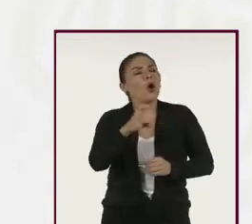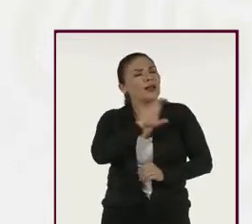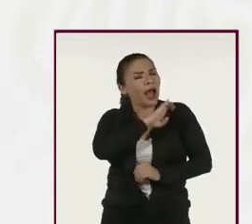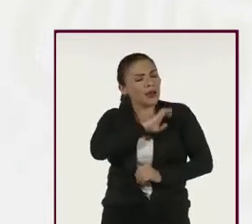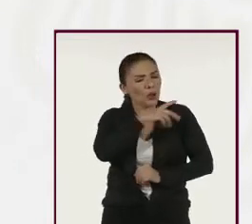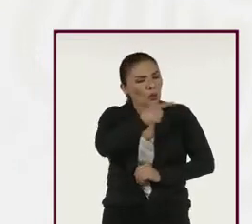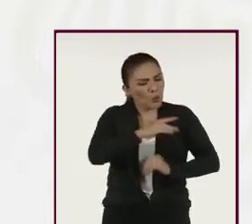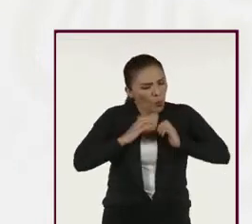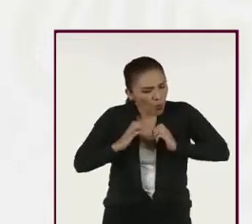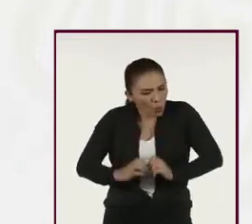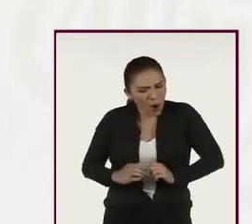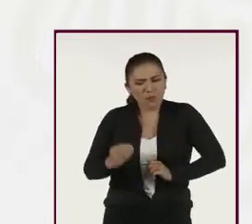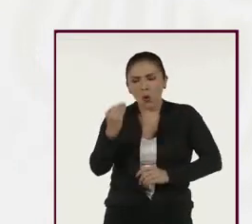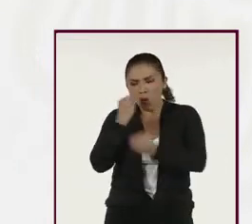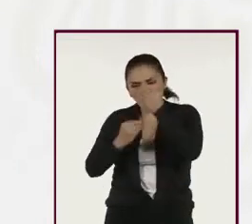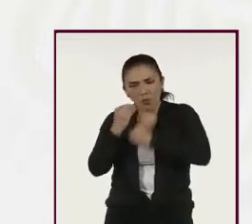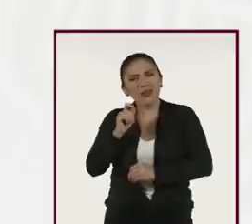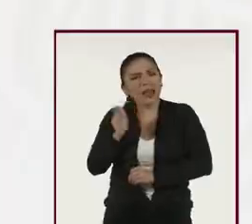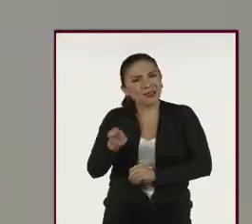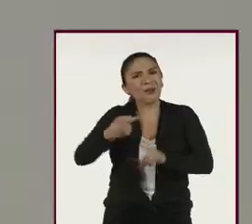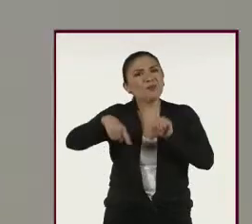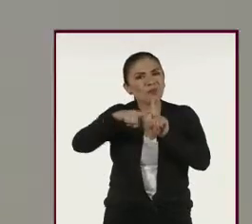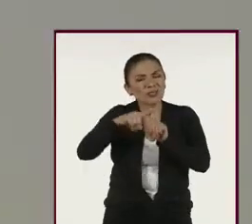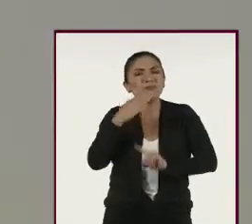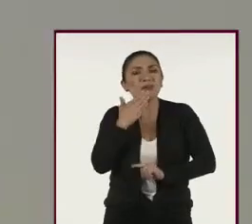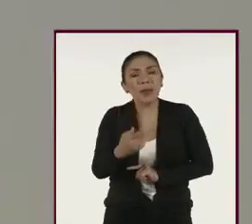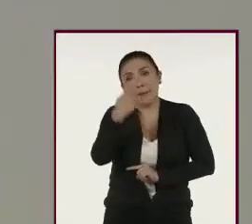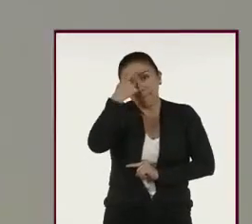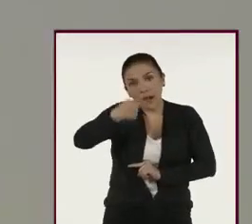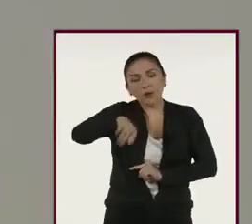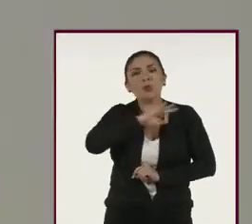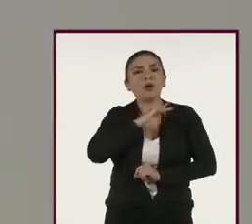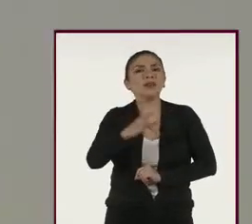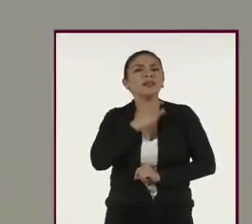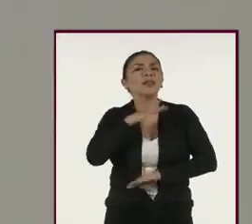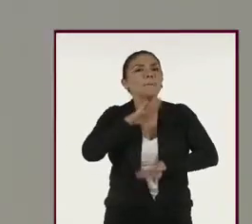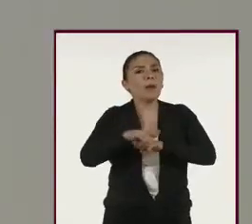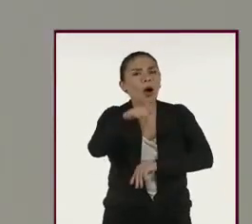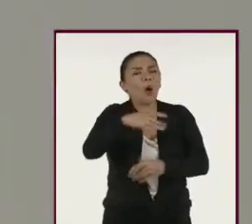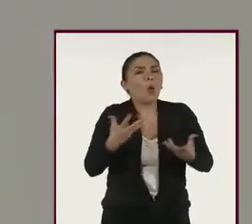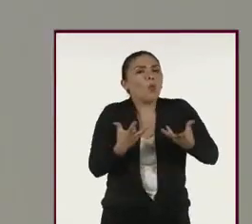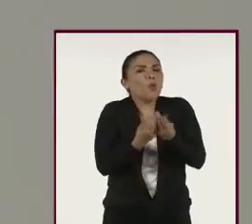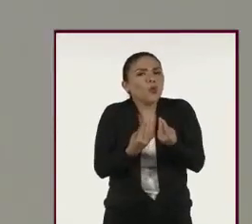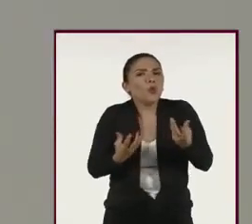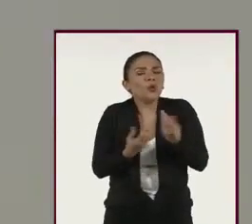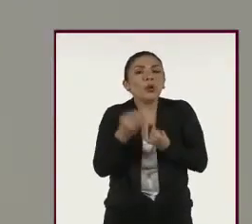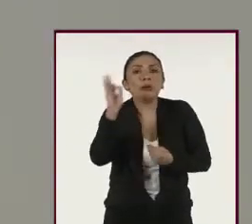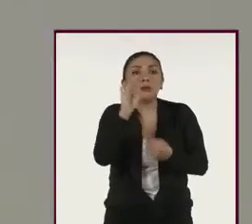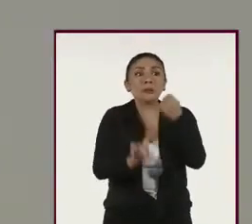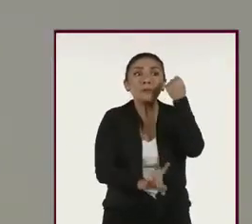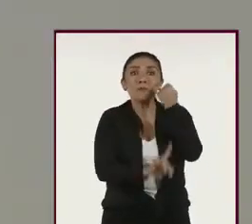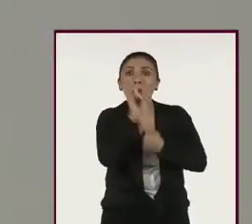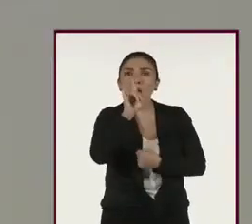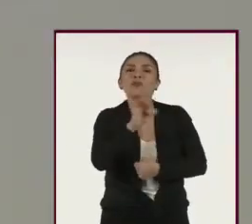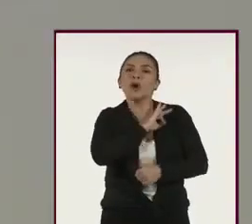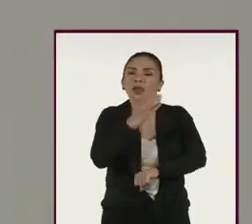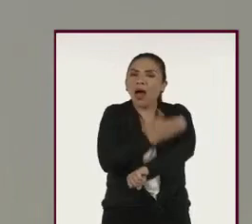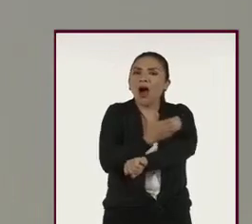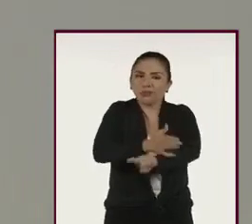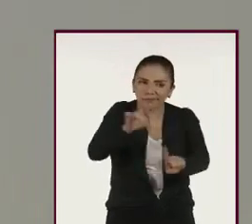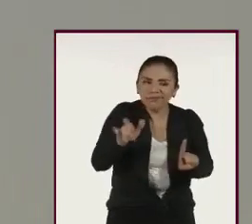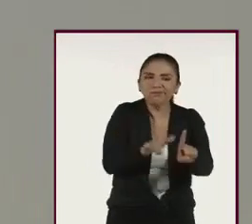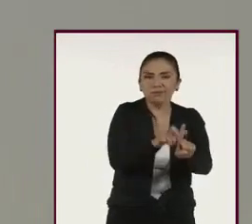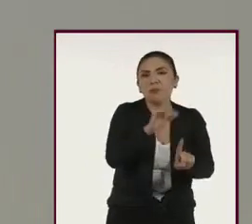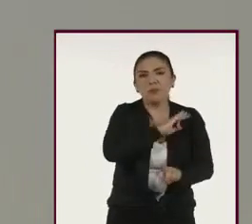los alimentos para poder de esta manera estar lo suficientemente cerca y acompañarles en caso de que se presenten conductas de